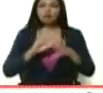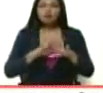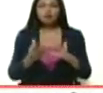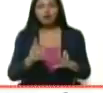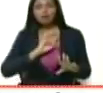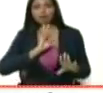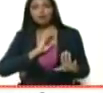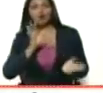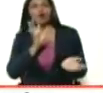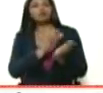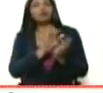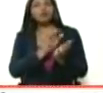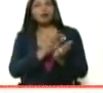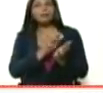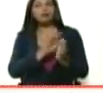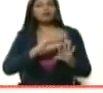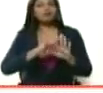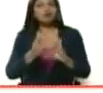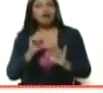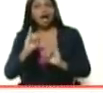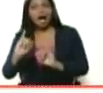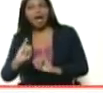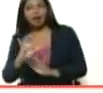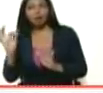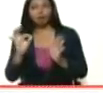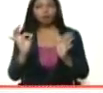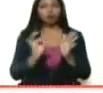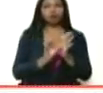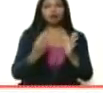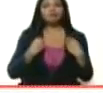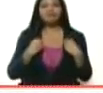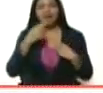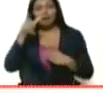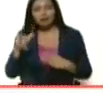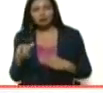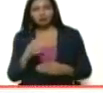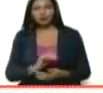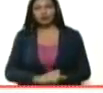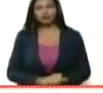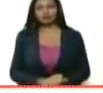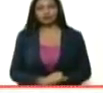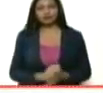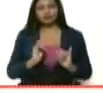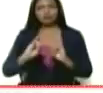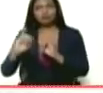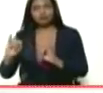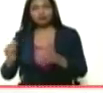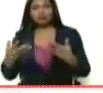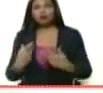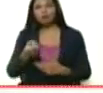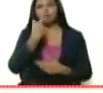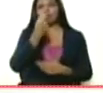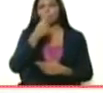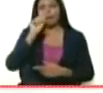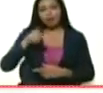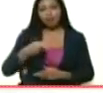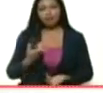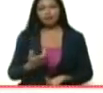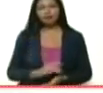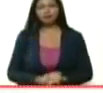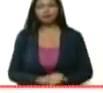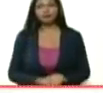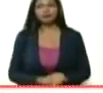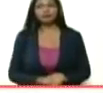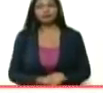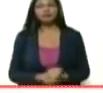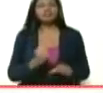Nueva Esparta, dado que allí está residenciada la persona y allí va a recibir el tratamiento. De